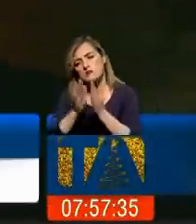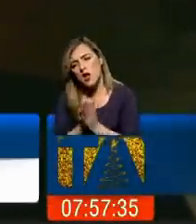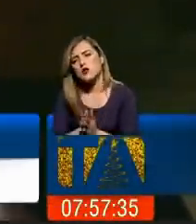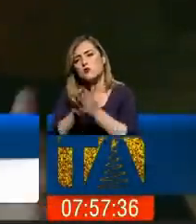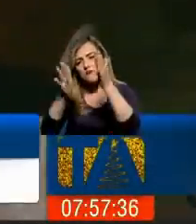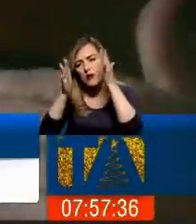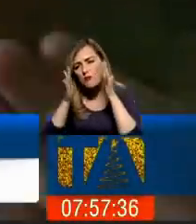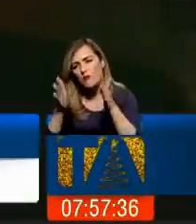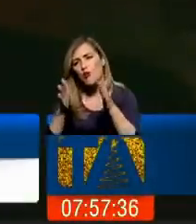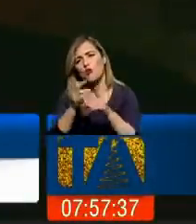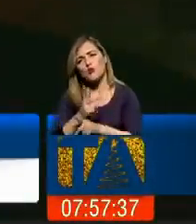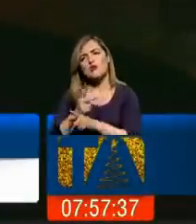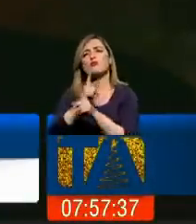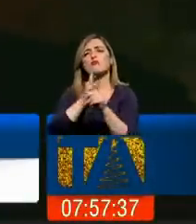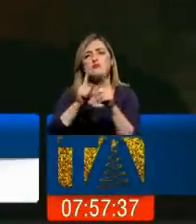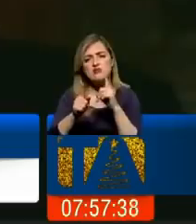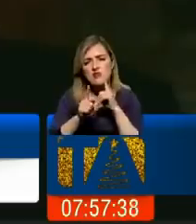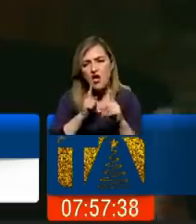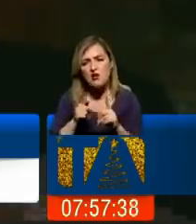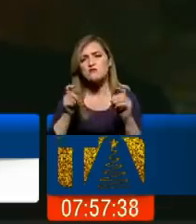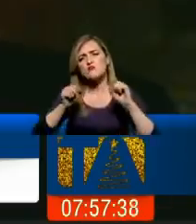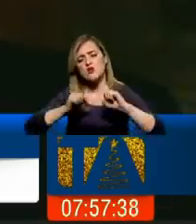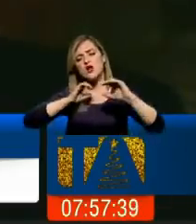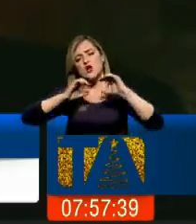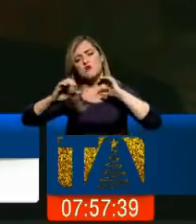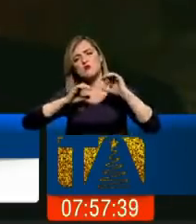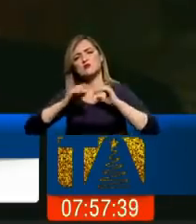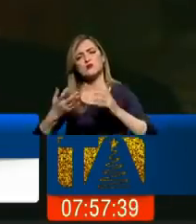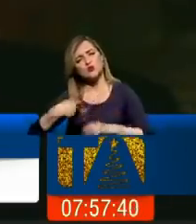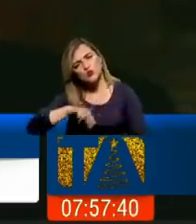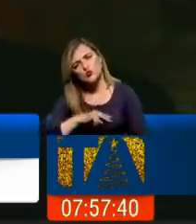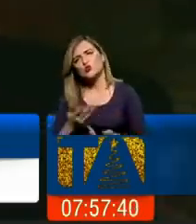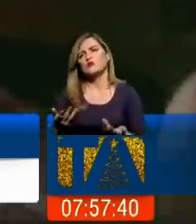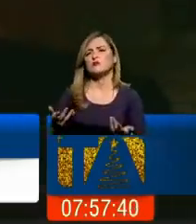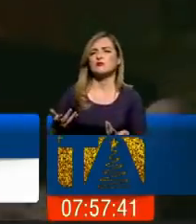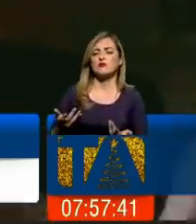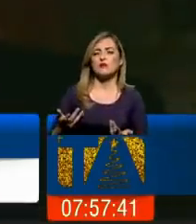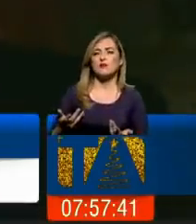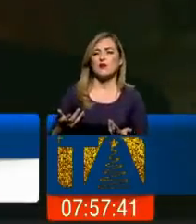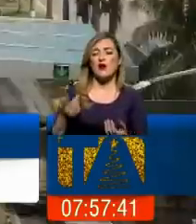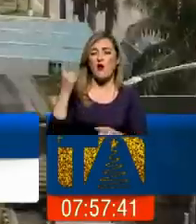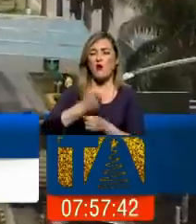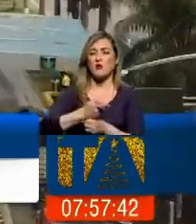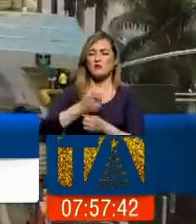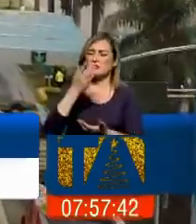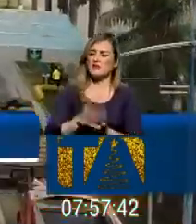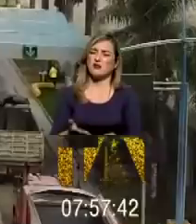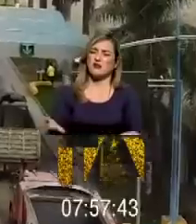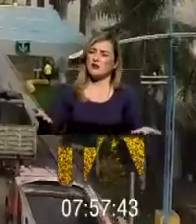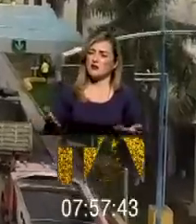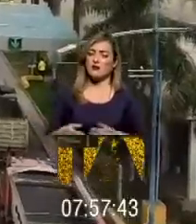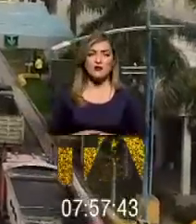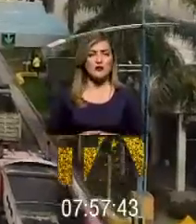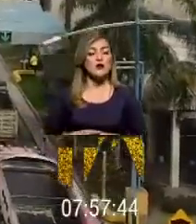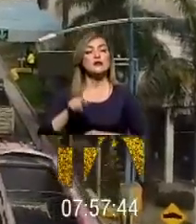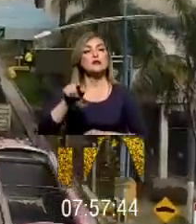y por medio del diálogo pueda conversar con nosotros para que se deroguen las medidas. Y piden también que